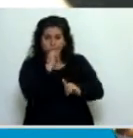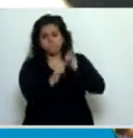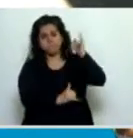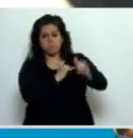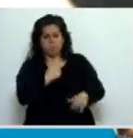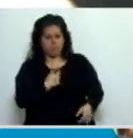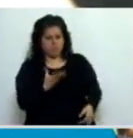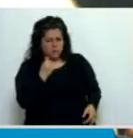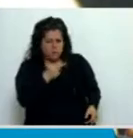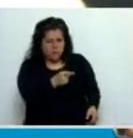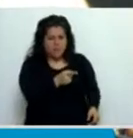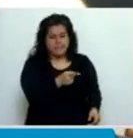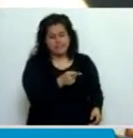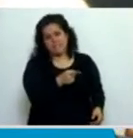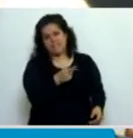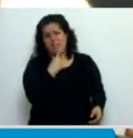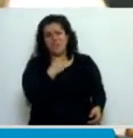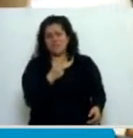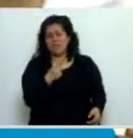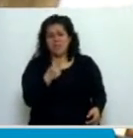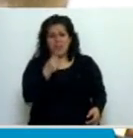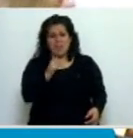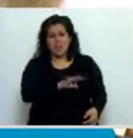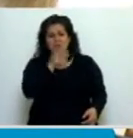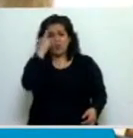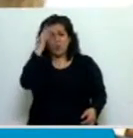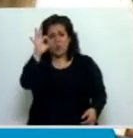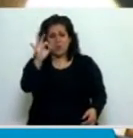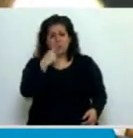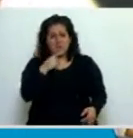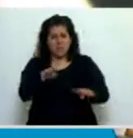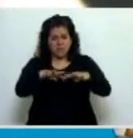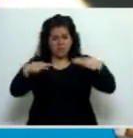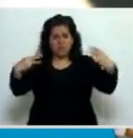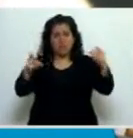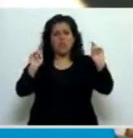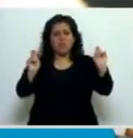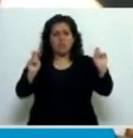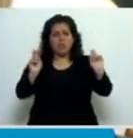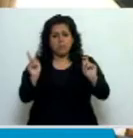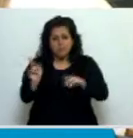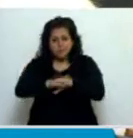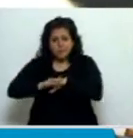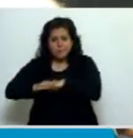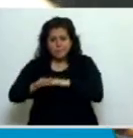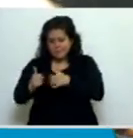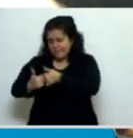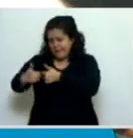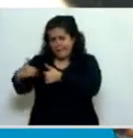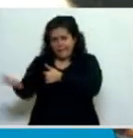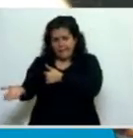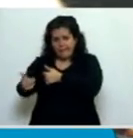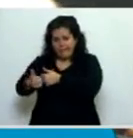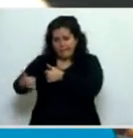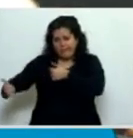La demonización de los 90 y tiene sentados a su alrededor los responsables de las privatizaciones de los 90.